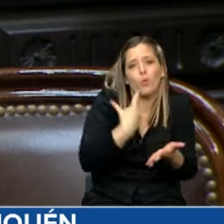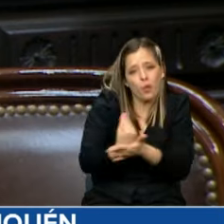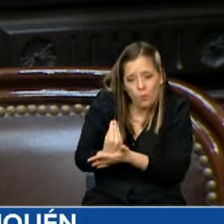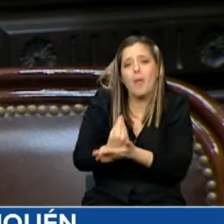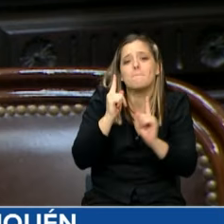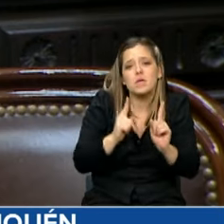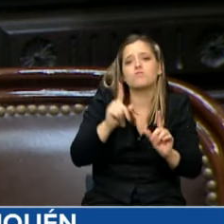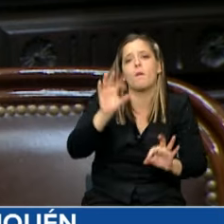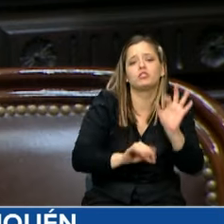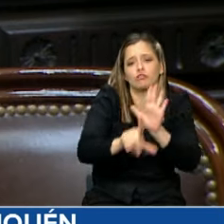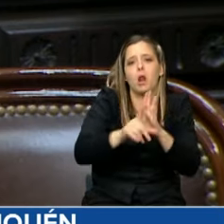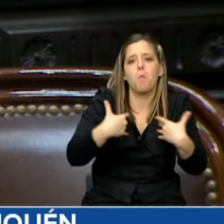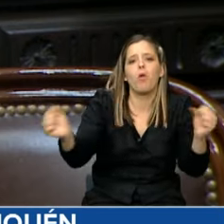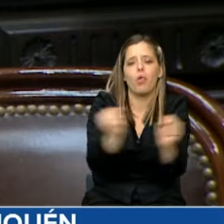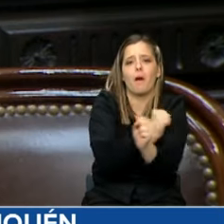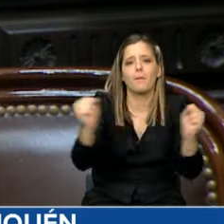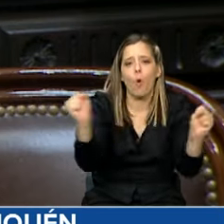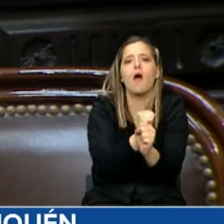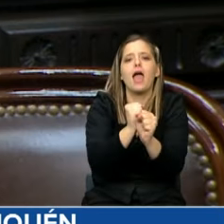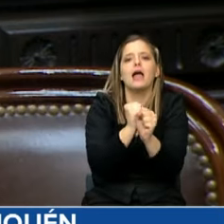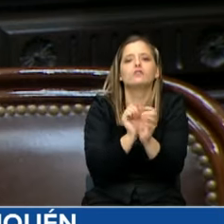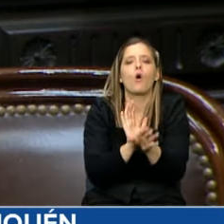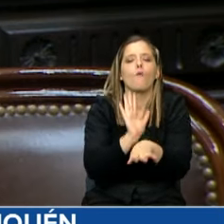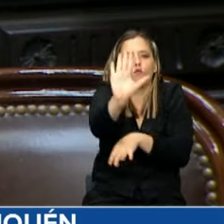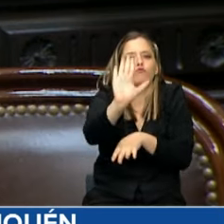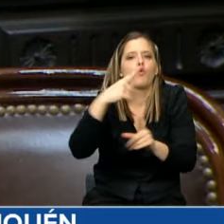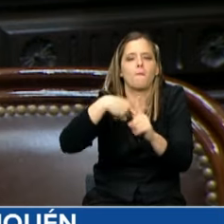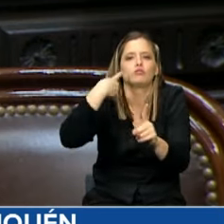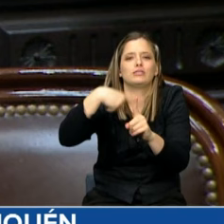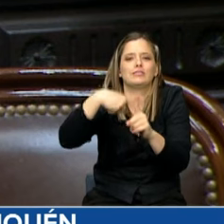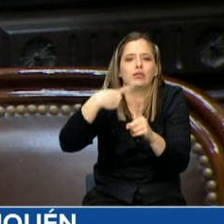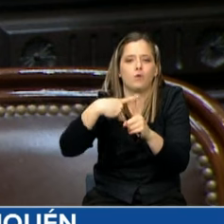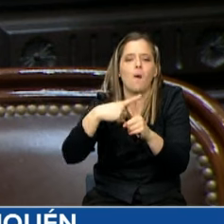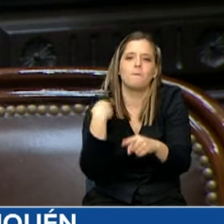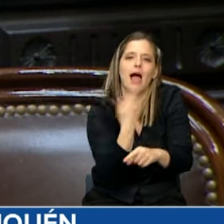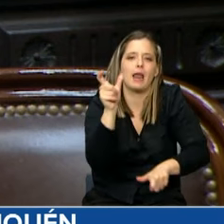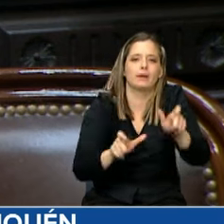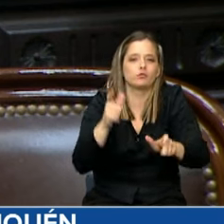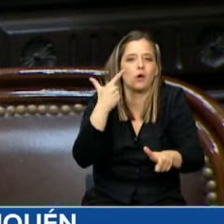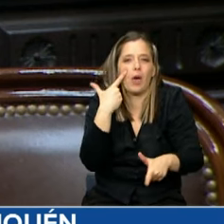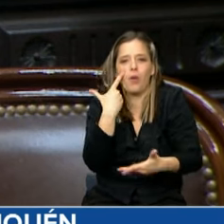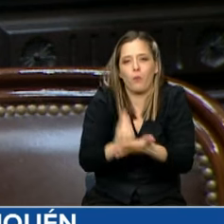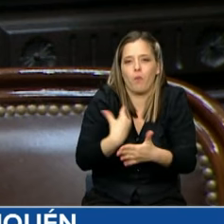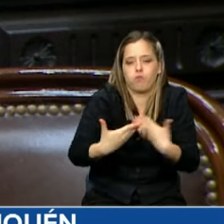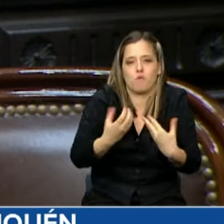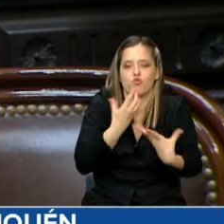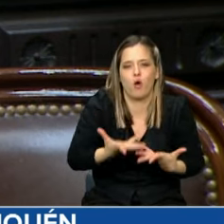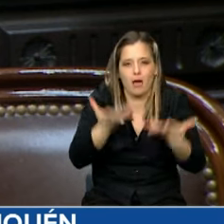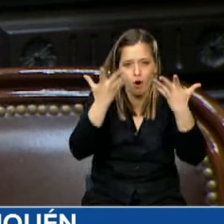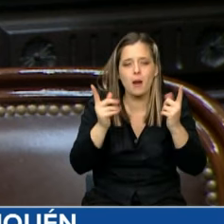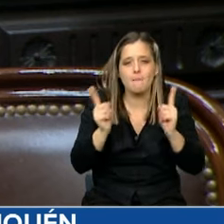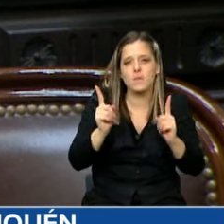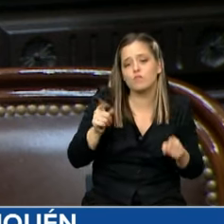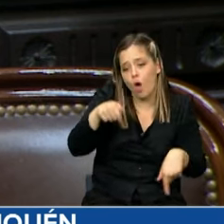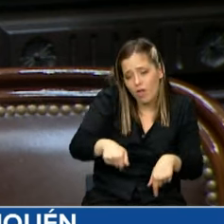una ley que va aprar un efecto positivo lo va a formar a través de los años y va a ser una verdadera política de estado dentro de ocho dentro de